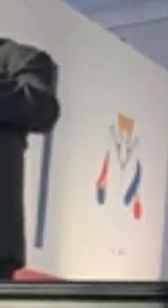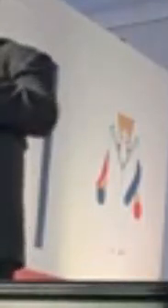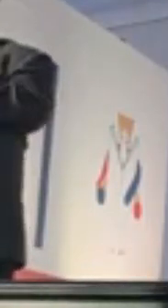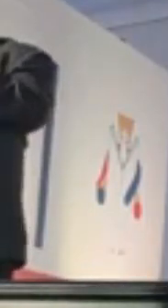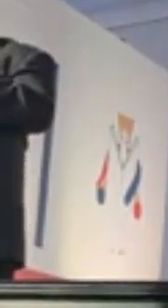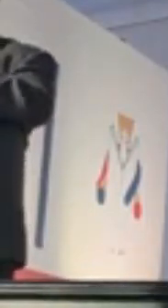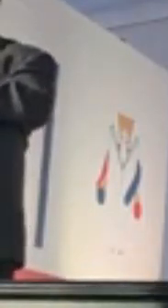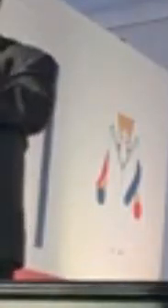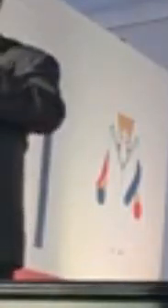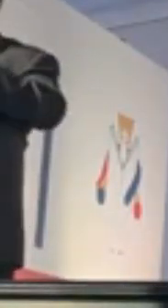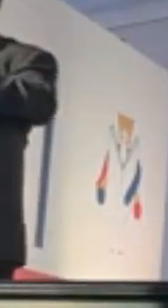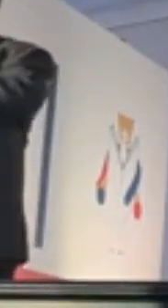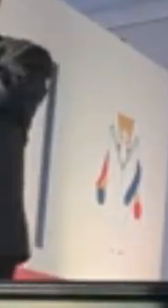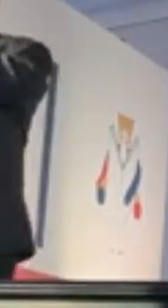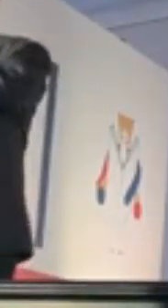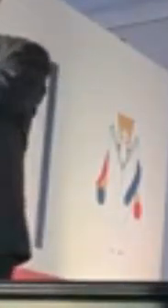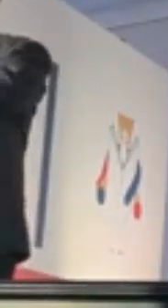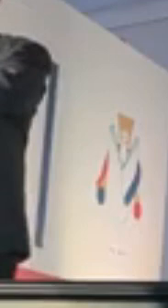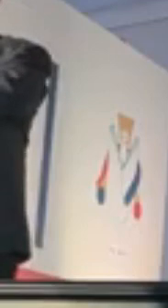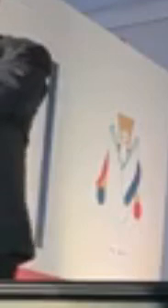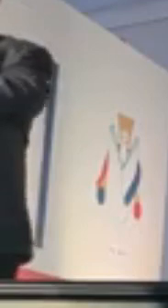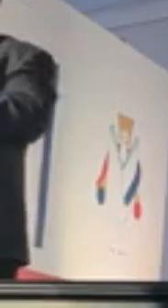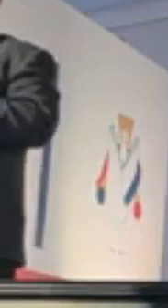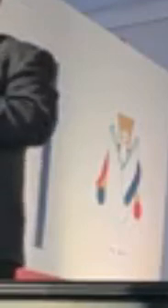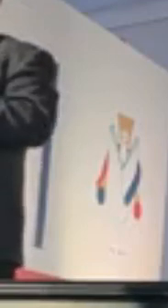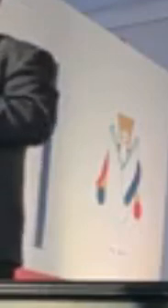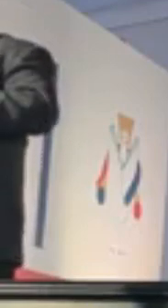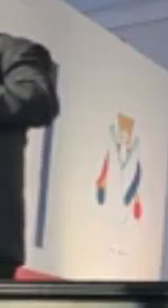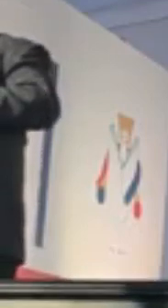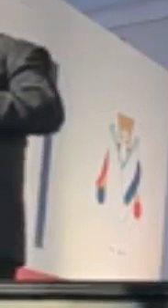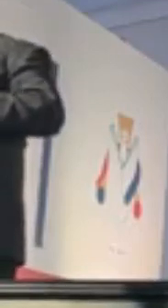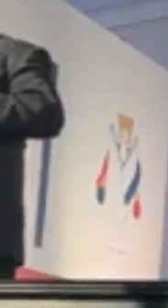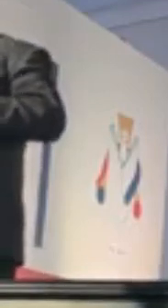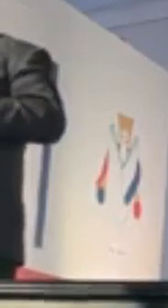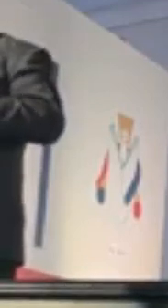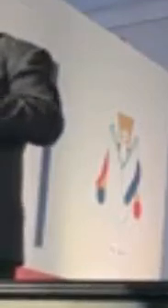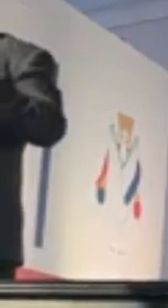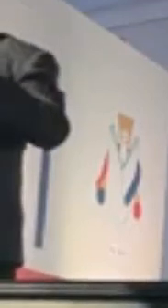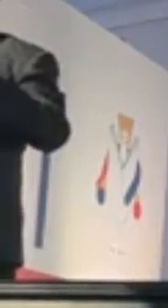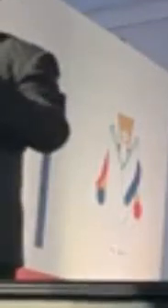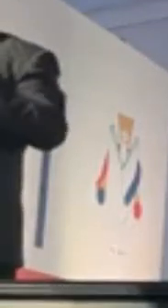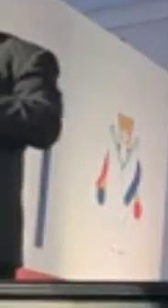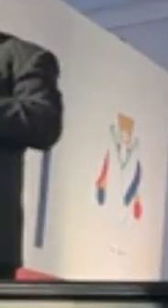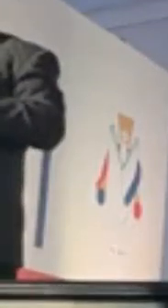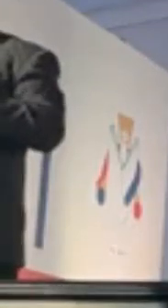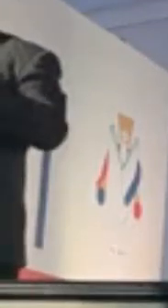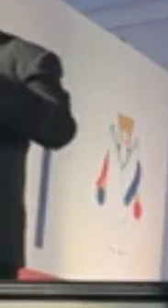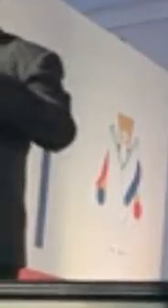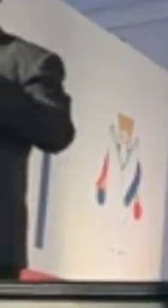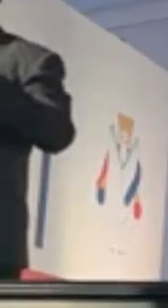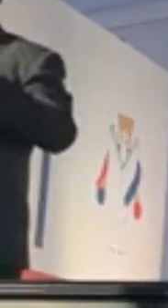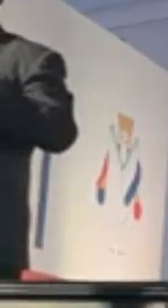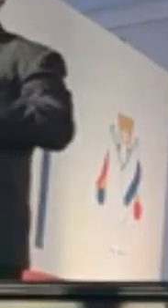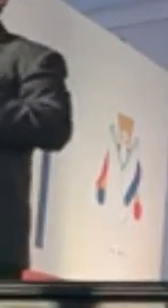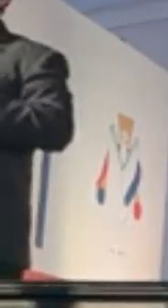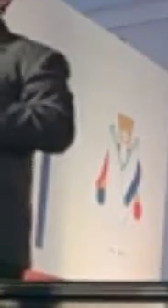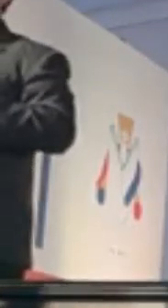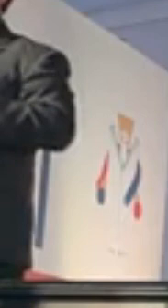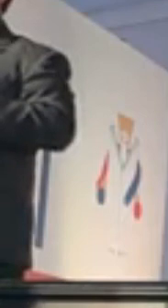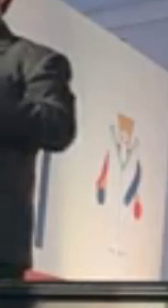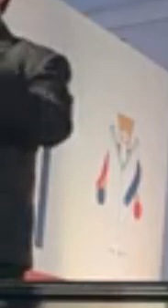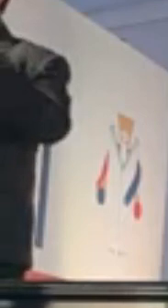meses o años detener toda esta barbarie de neandertales que son estos países?